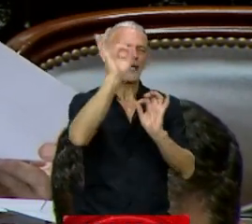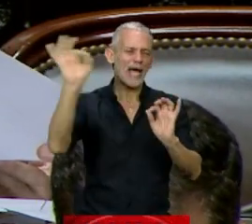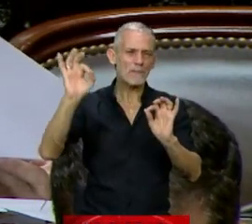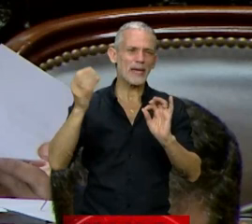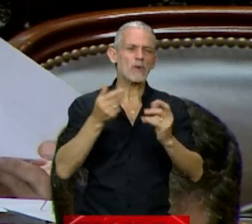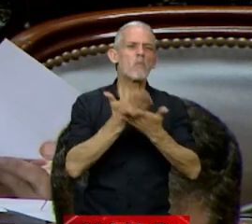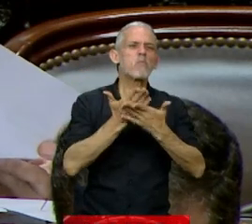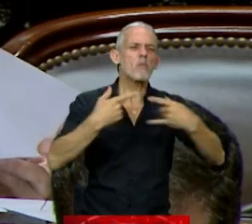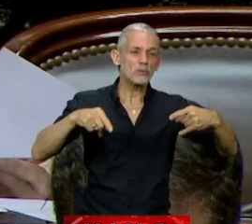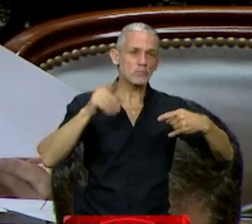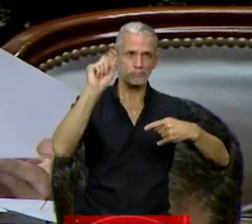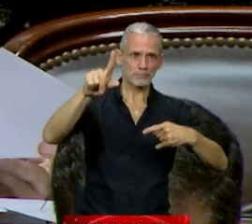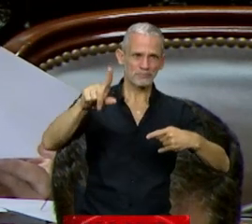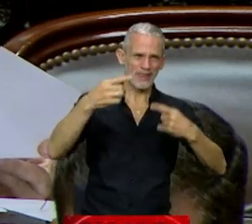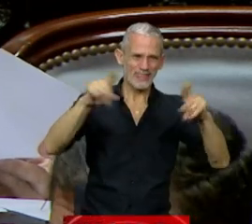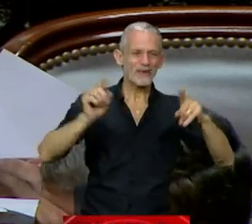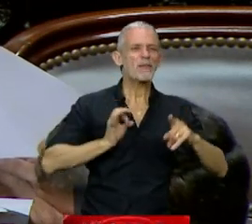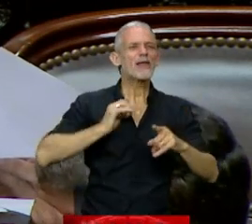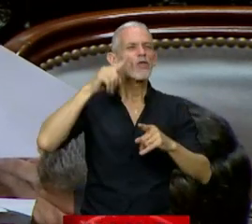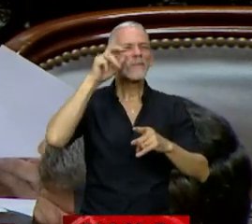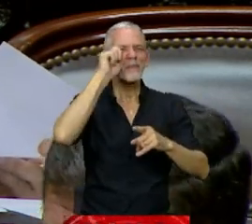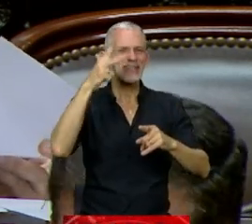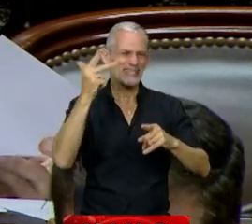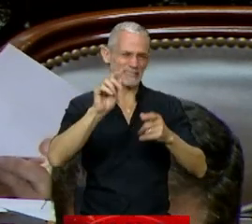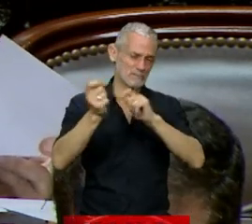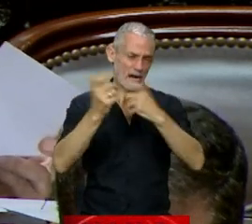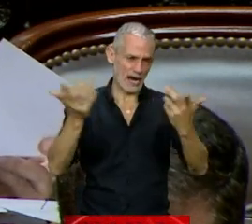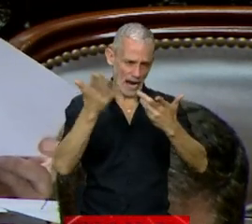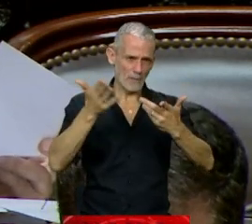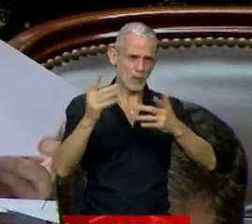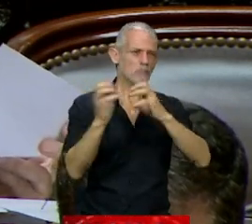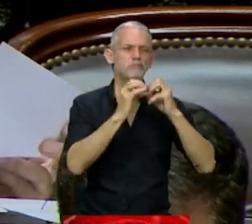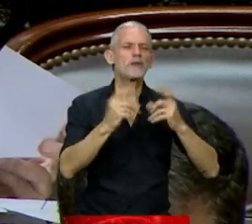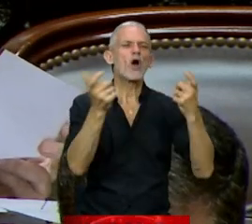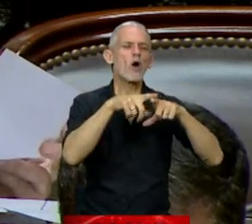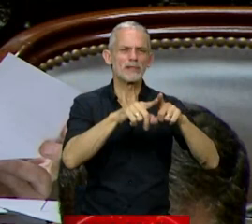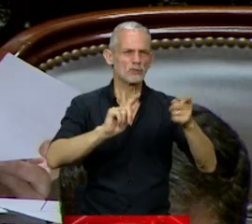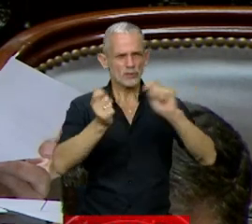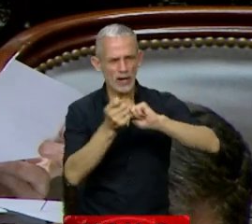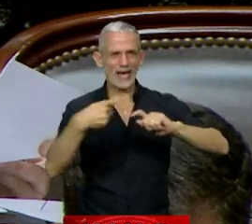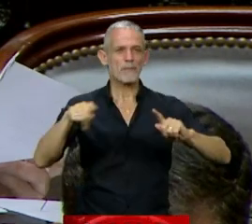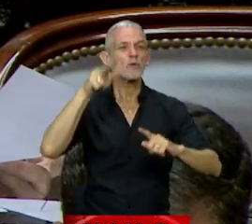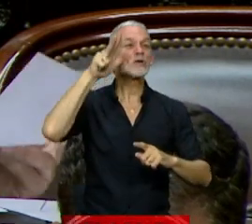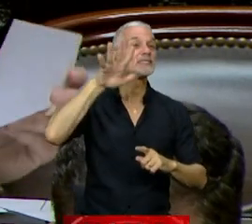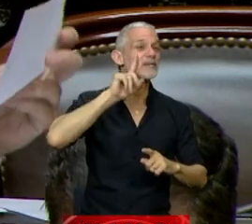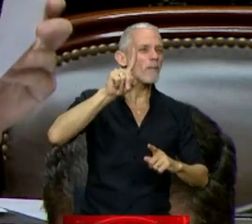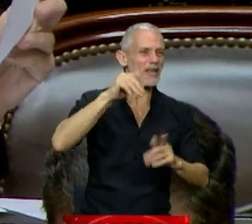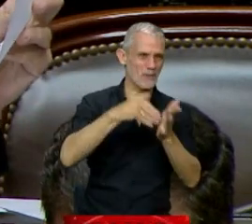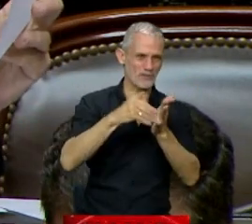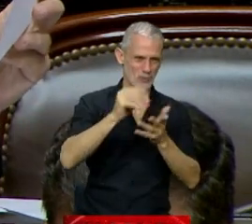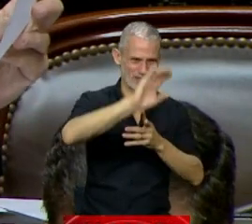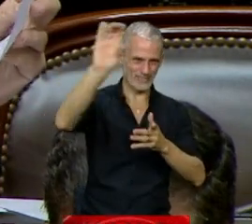lo propuesto para el 2023, porque cambió en el debate en comisión y ahora son 85 mil